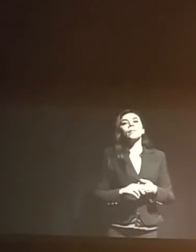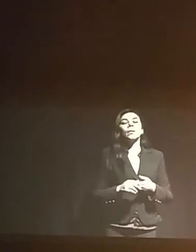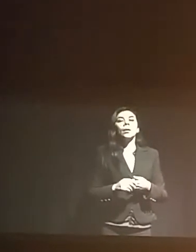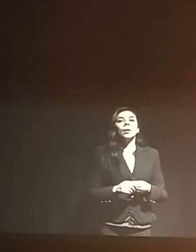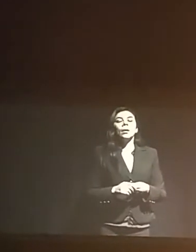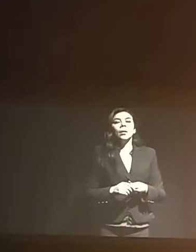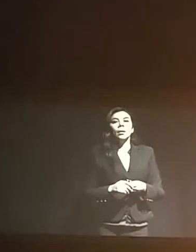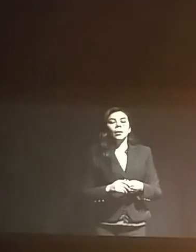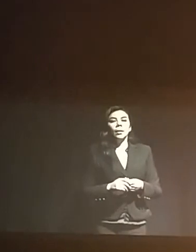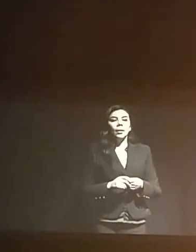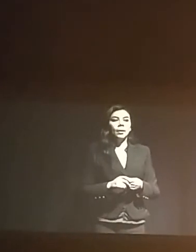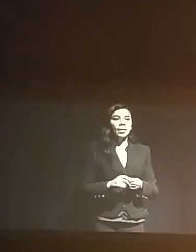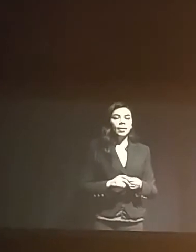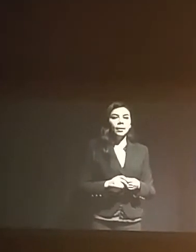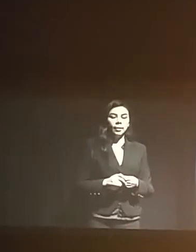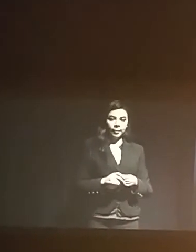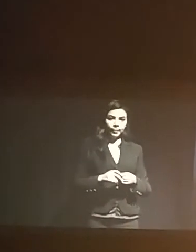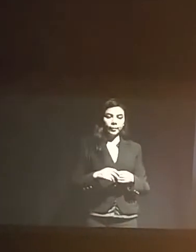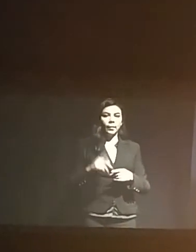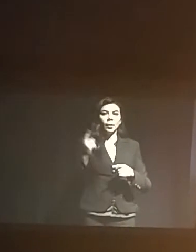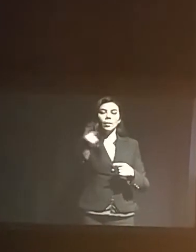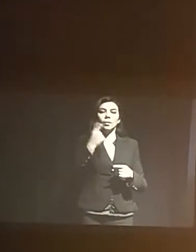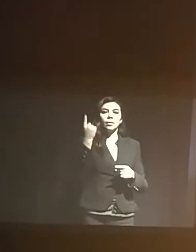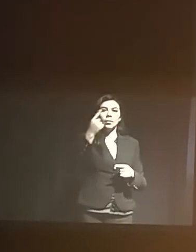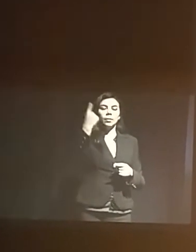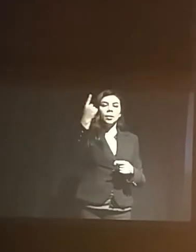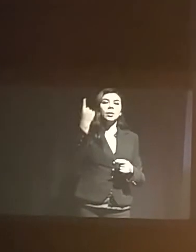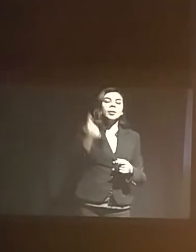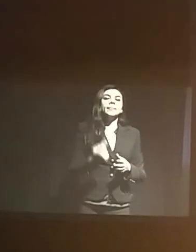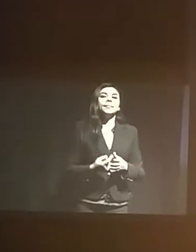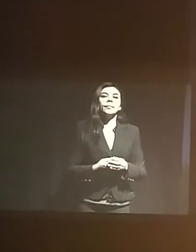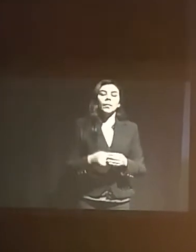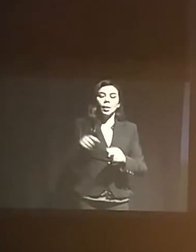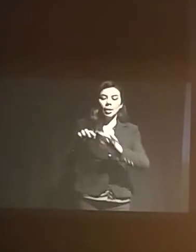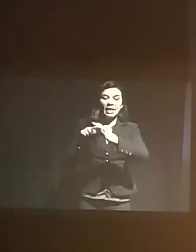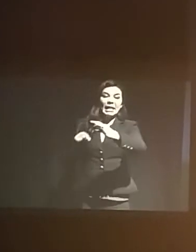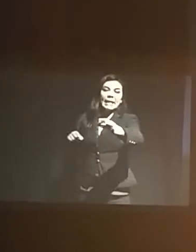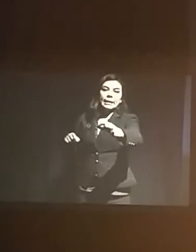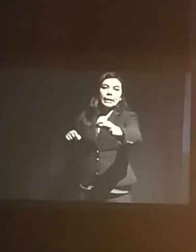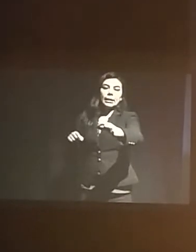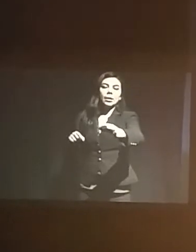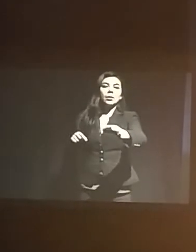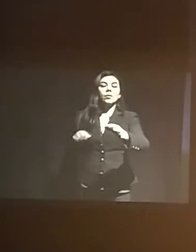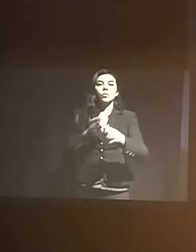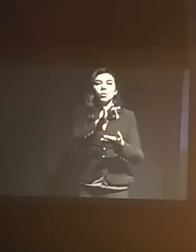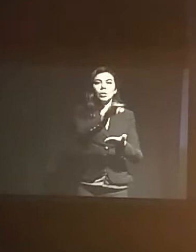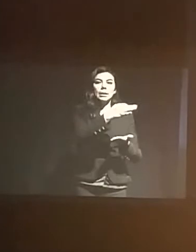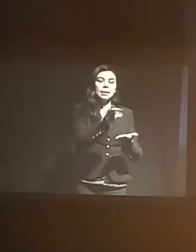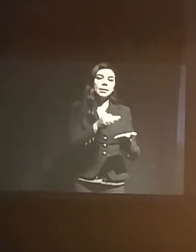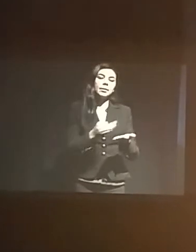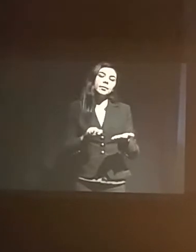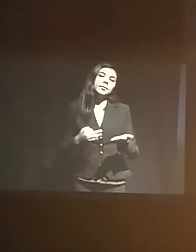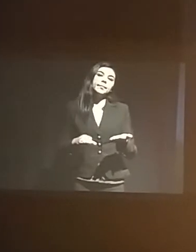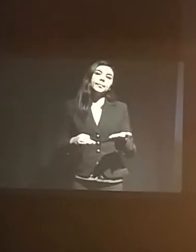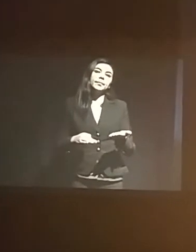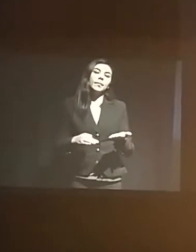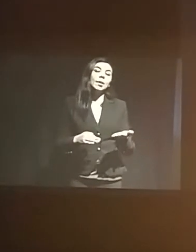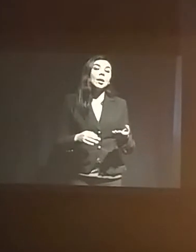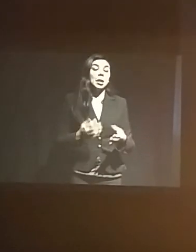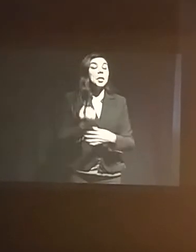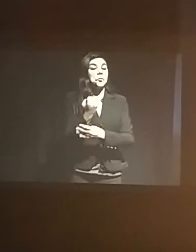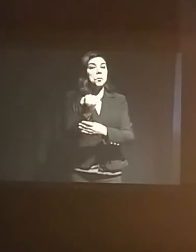México, la tienes en todas las formas, en espiral, en recta, en todas, y en todas pasa a ser un elemento de diseño, un elemento que